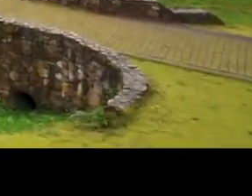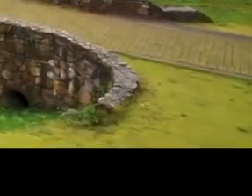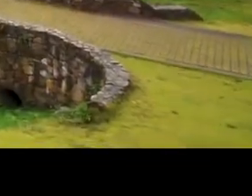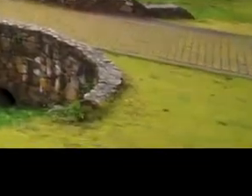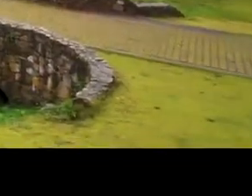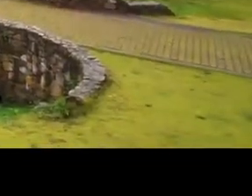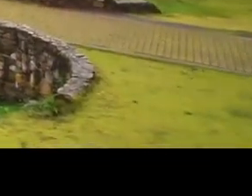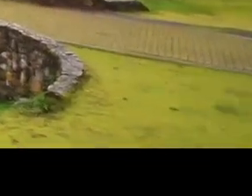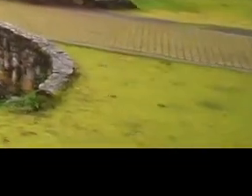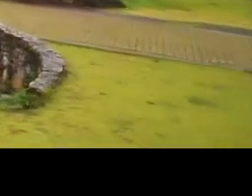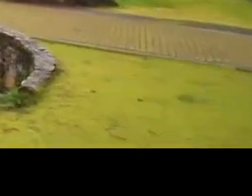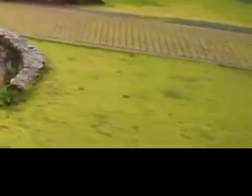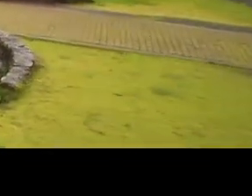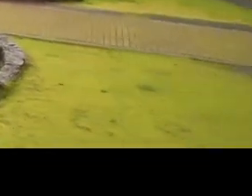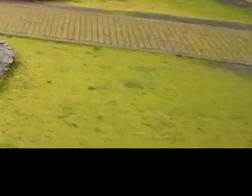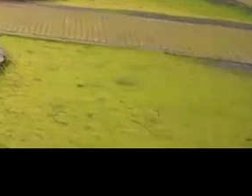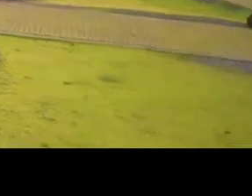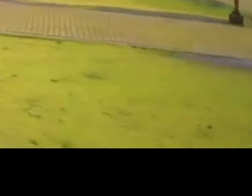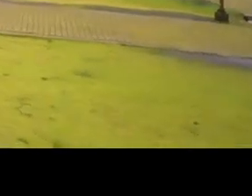carretera Matagalpa-Jinotega.